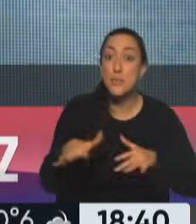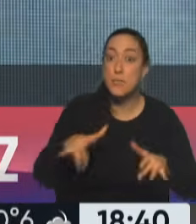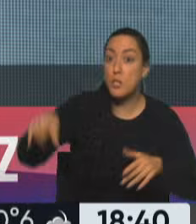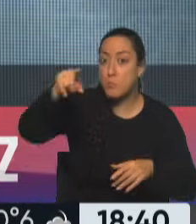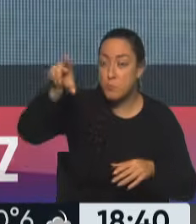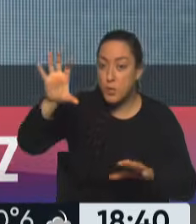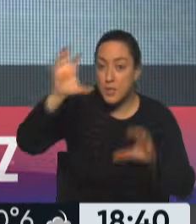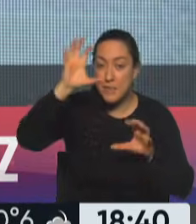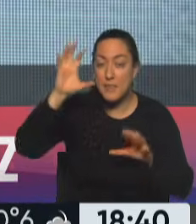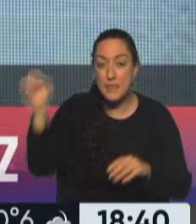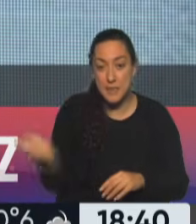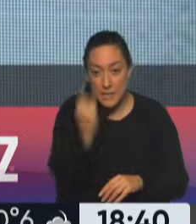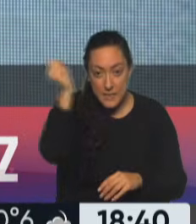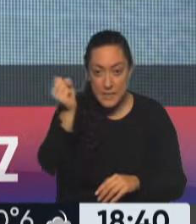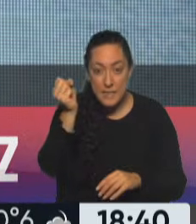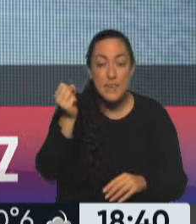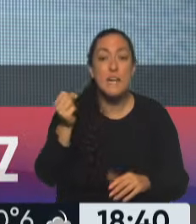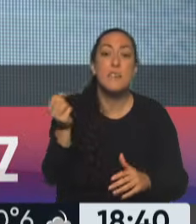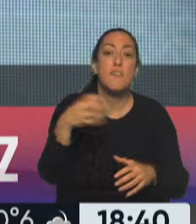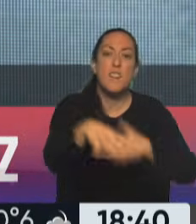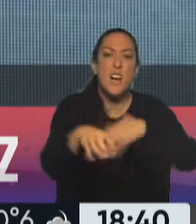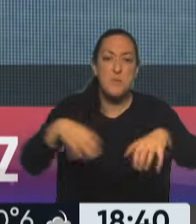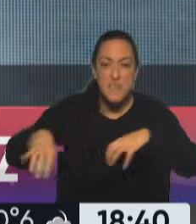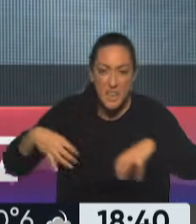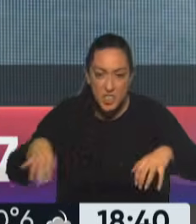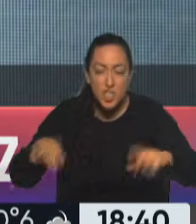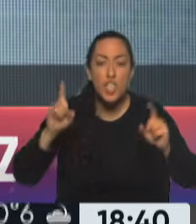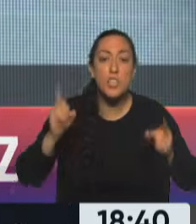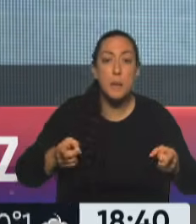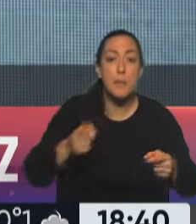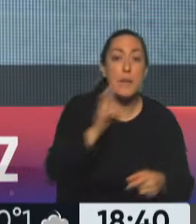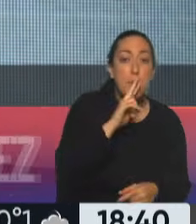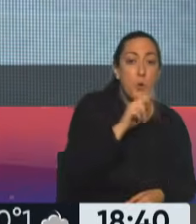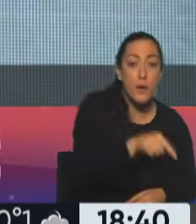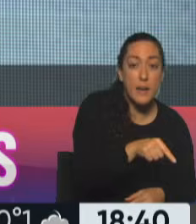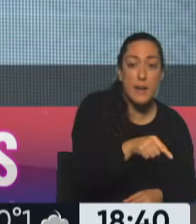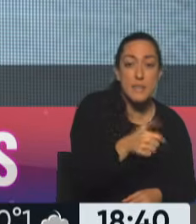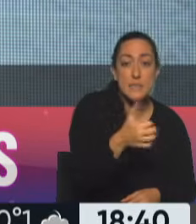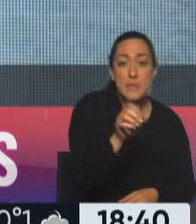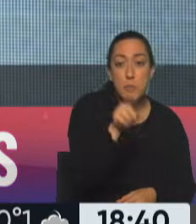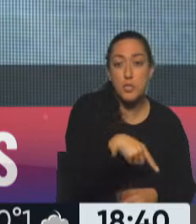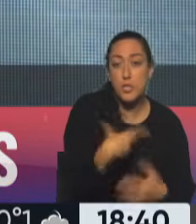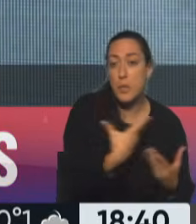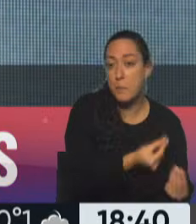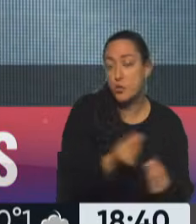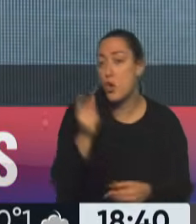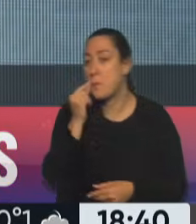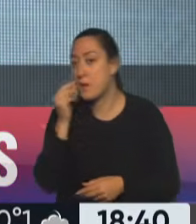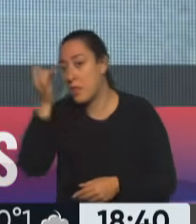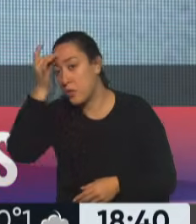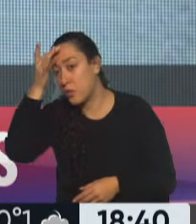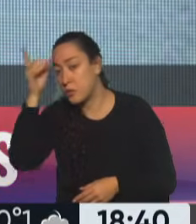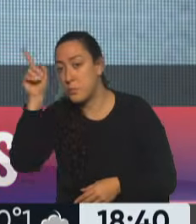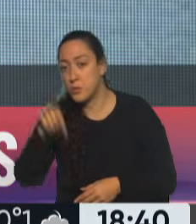dos candidatos, además de la fragmentación que contaba Nuri, claro, que llega Keiko con un 17% del apoyo y Sánchez con el 12%, es decir,